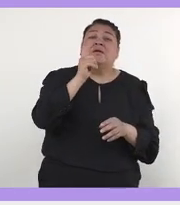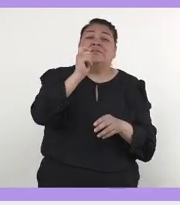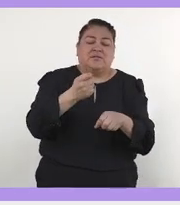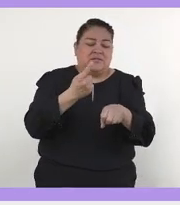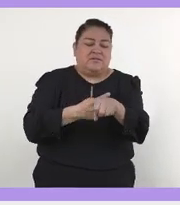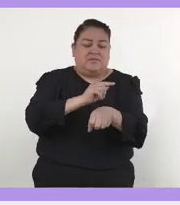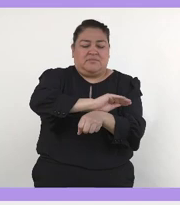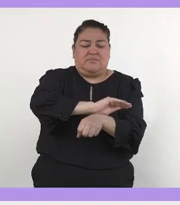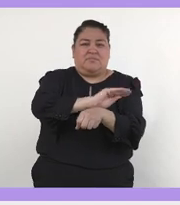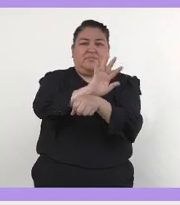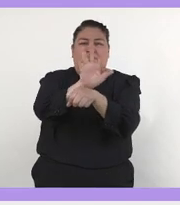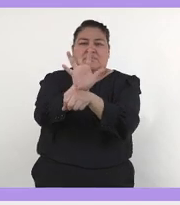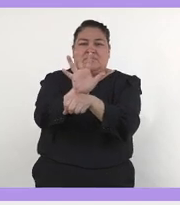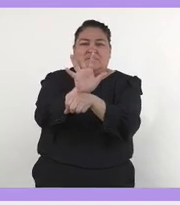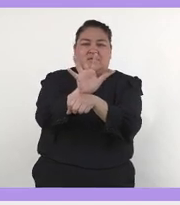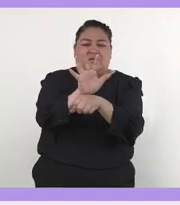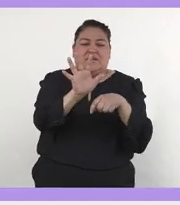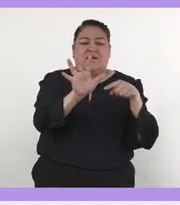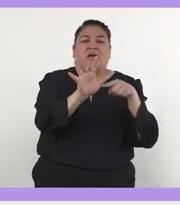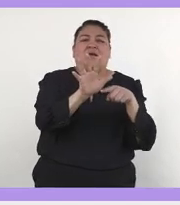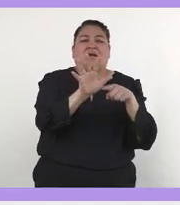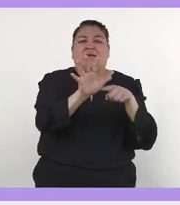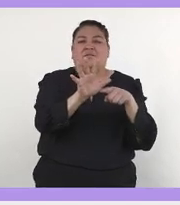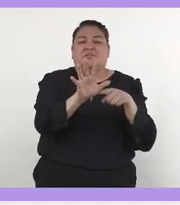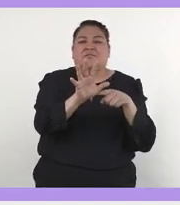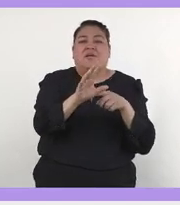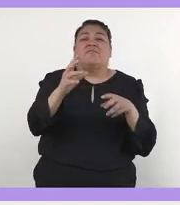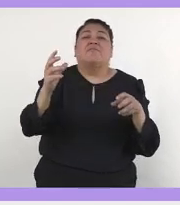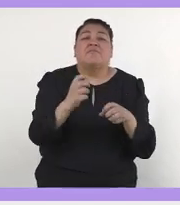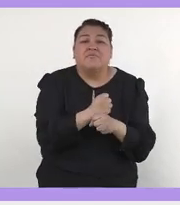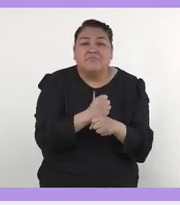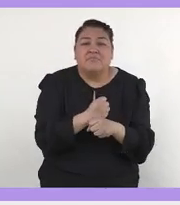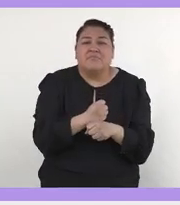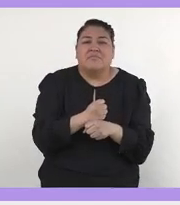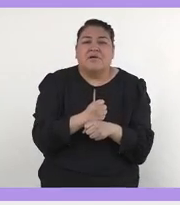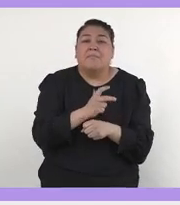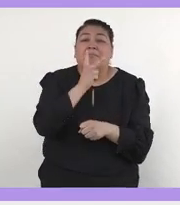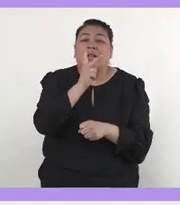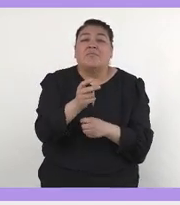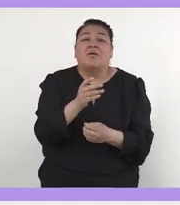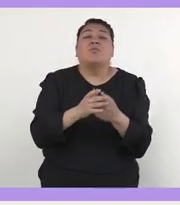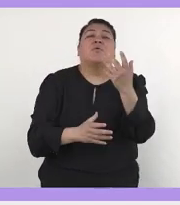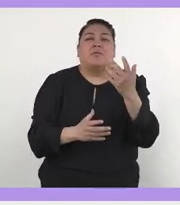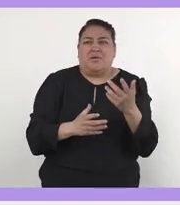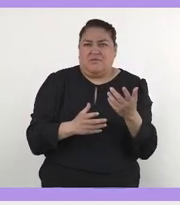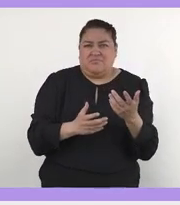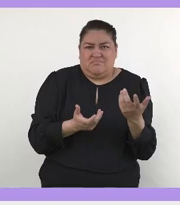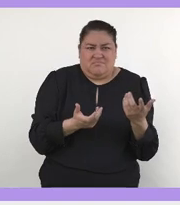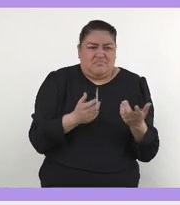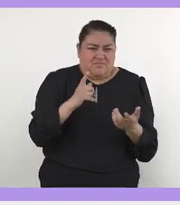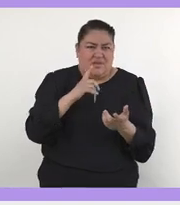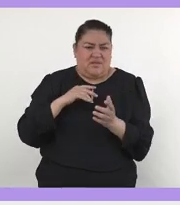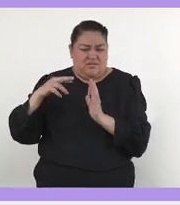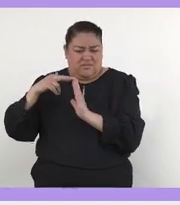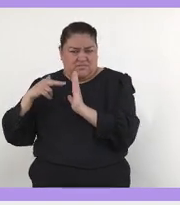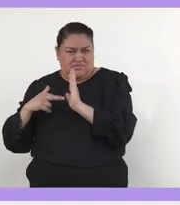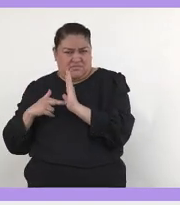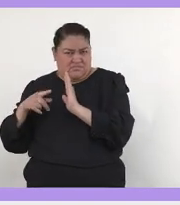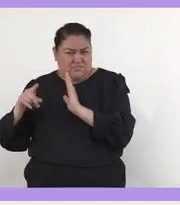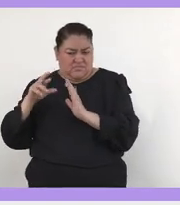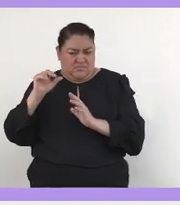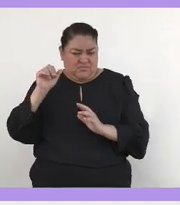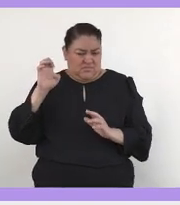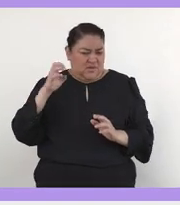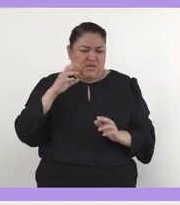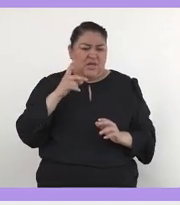cual Y qué creen no fue por la Real Academia Española y ahí andan ustedes usándola todo el tiempo no se sienten mal que la policía ahí de la lengua viene